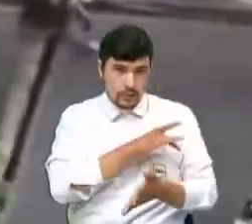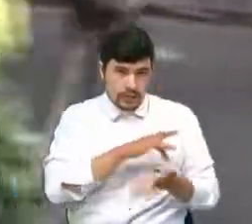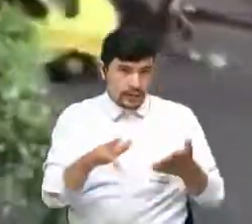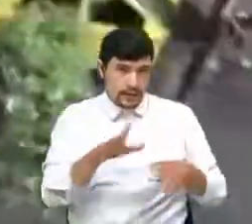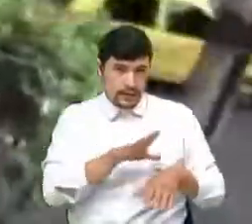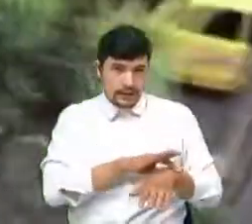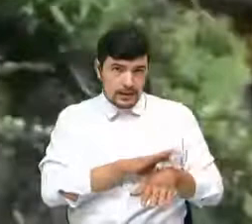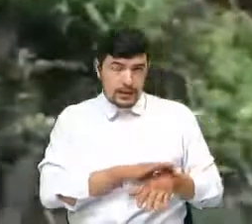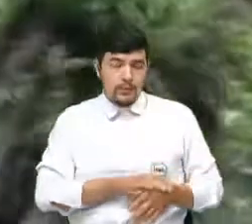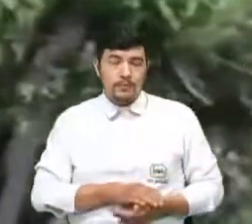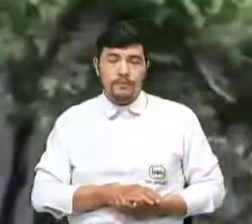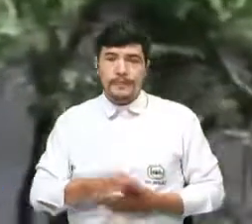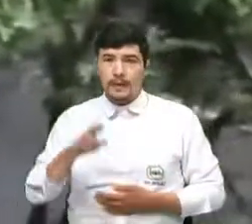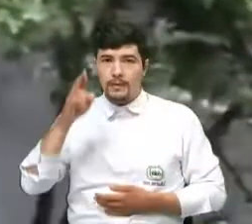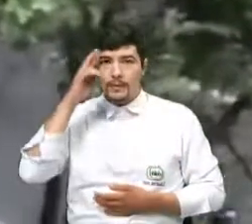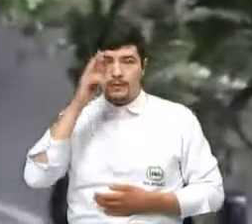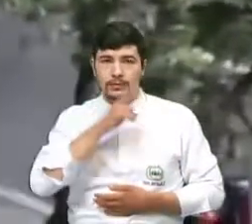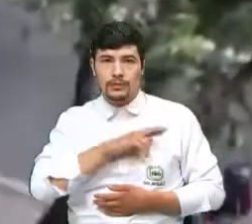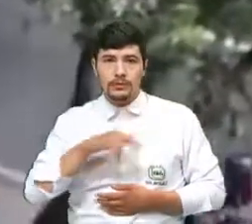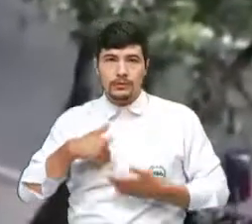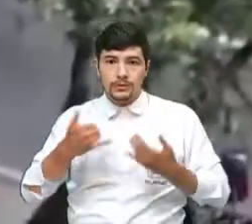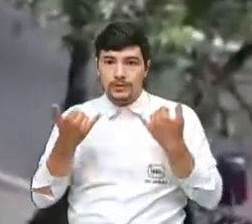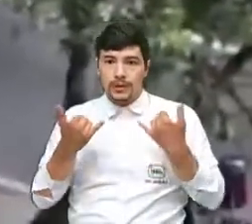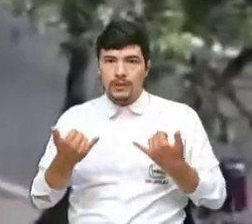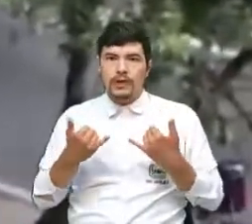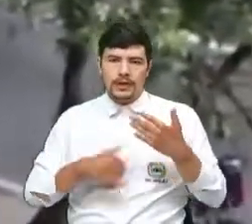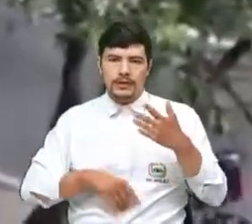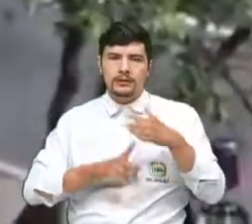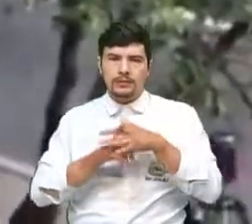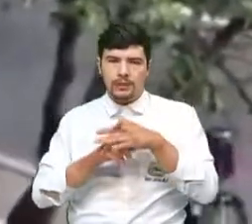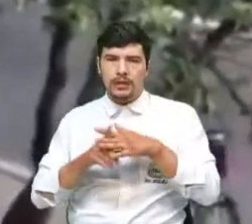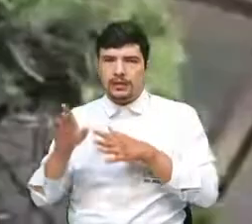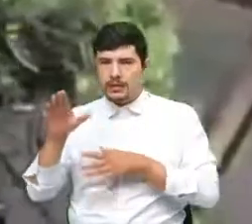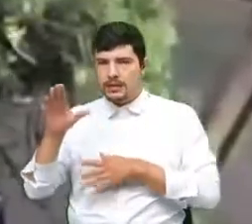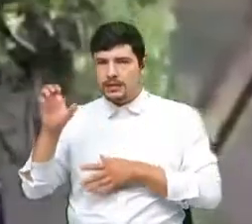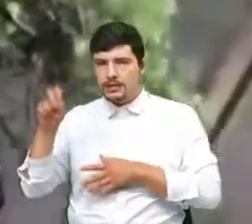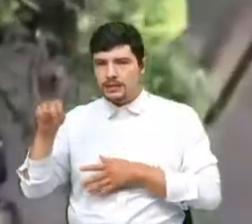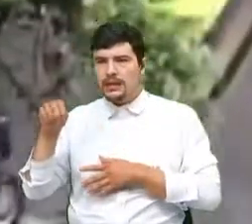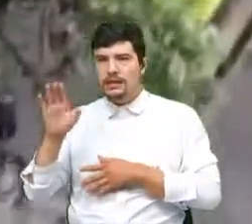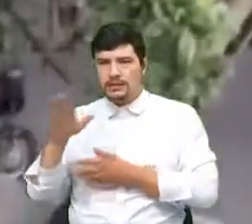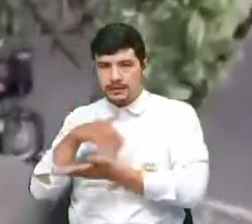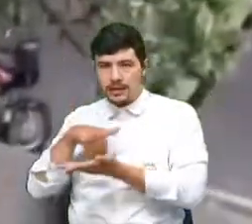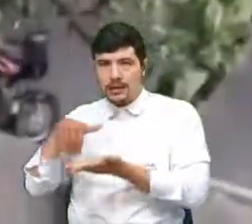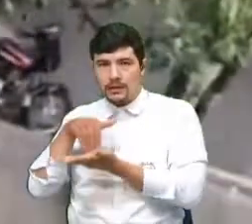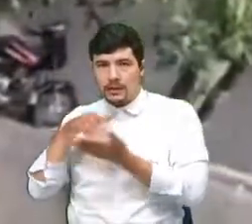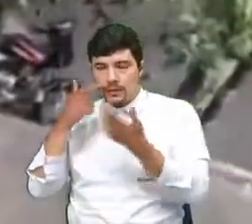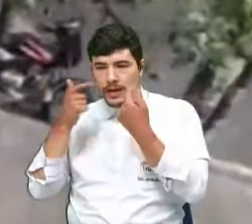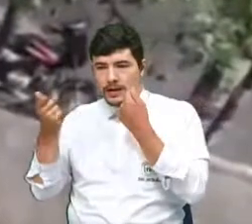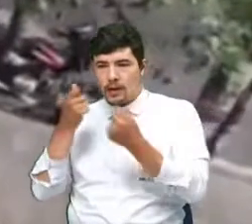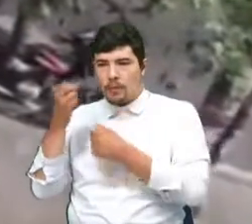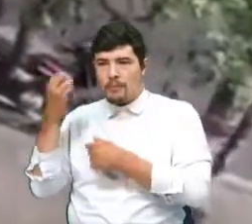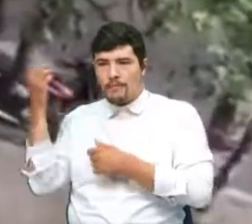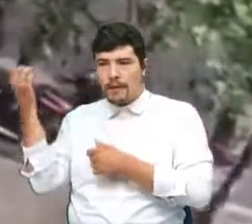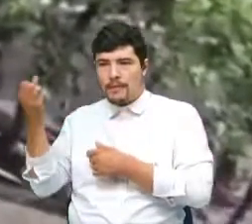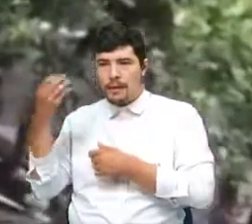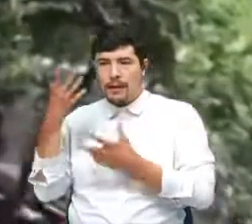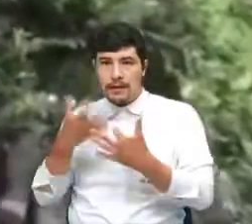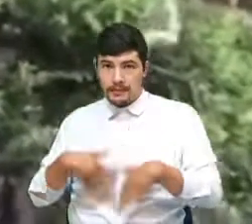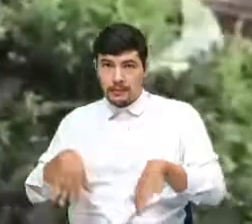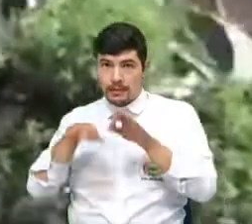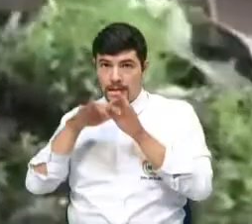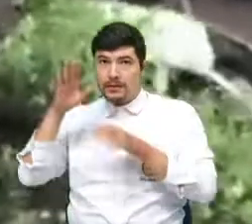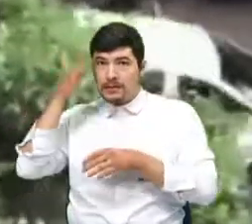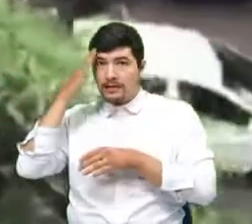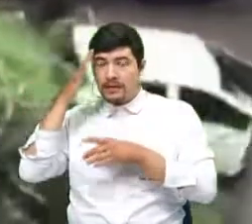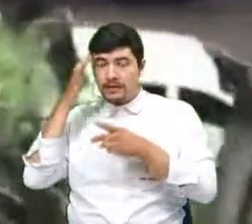Por ello estamos en esa tarea de crear ese CEN que es tan importante para poder ser el centro regulador